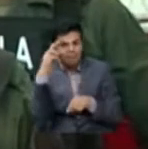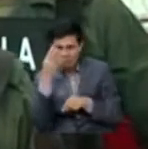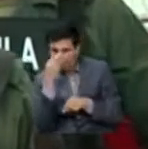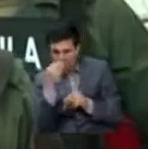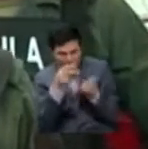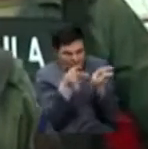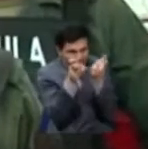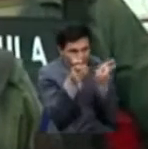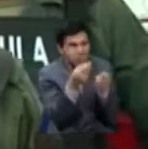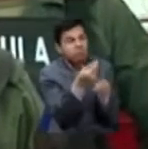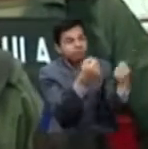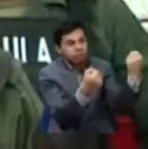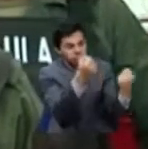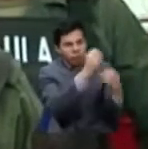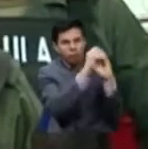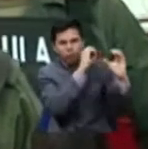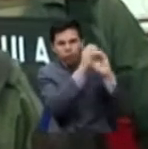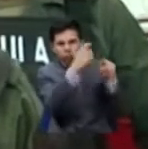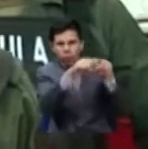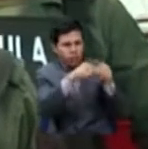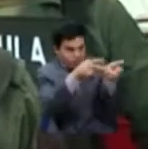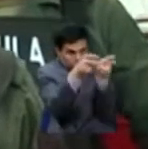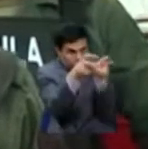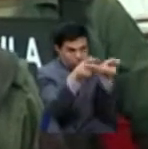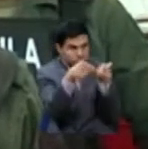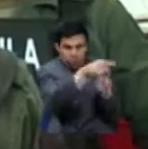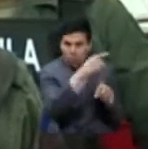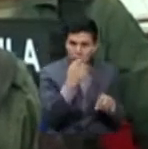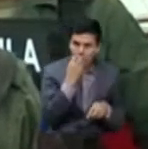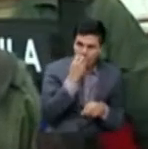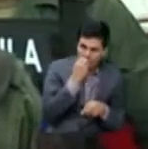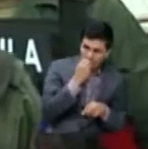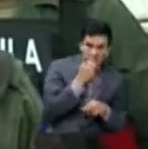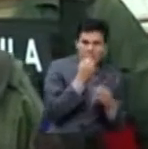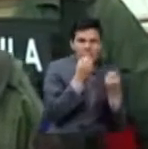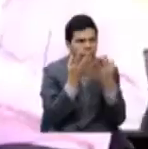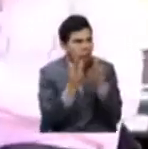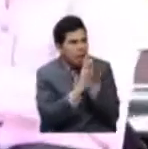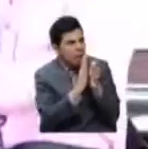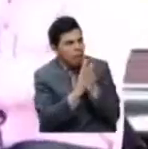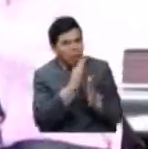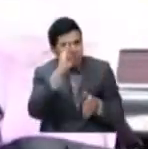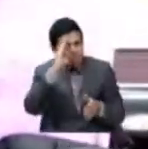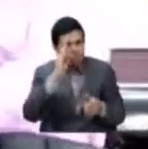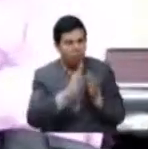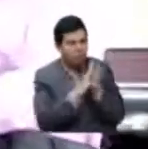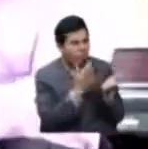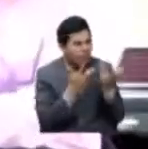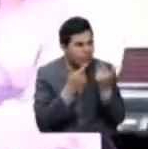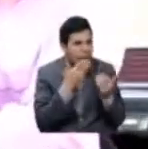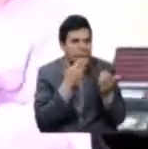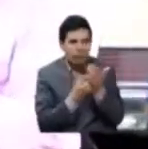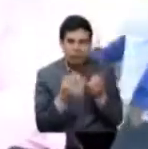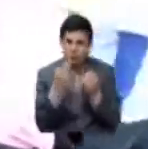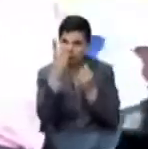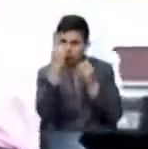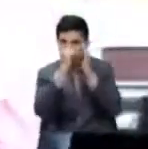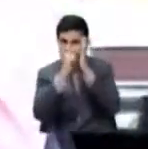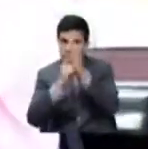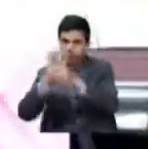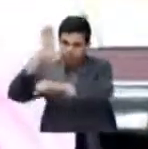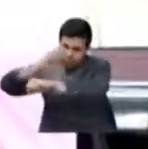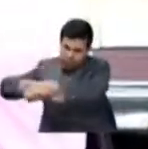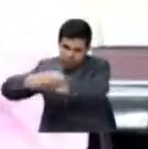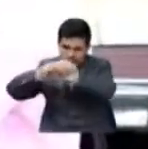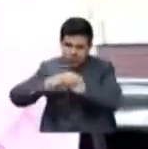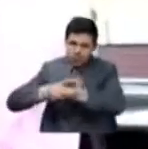los transportadores nos han informado de manera inmediata, con lo cual hemos podido desarrollar dos operaciones bien importantes,